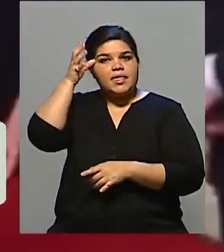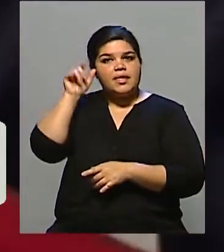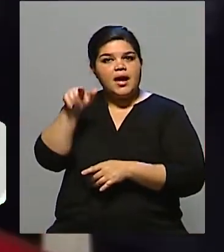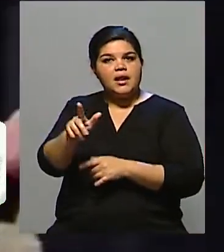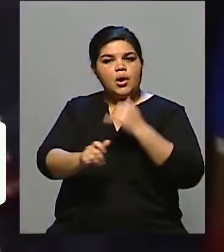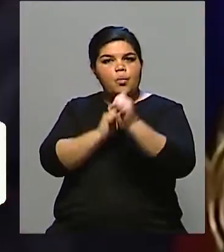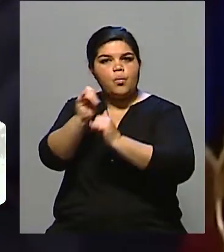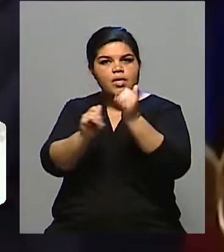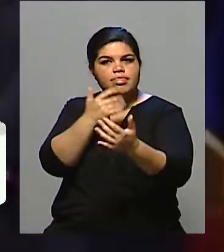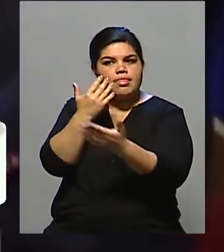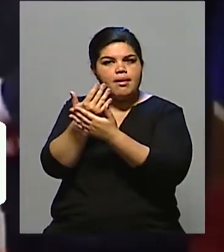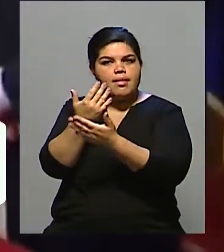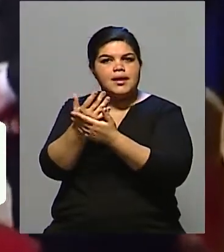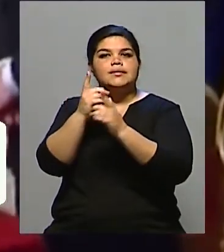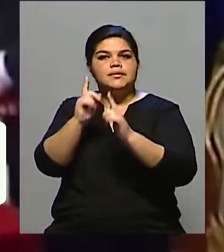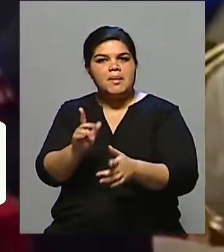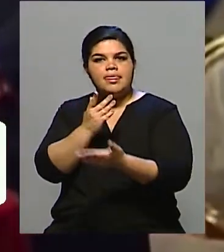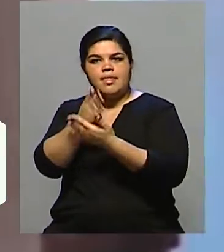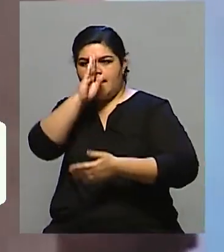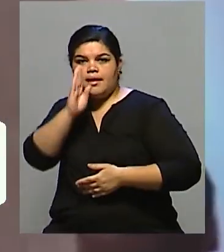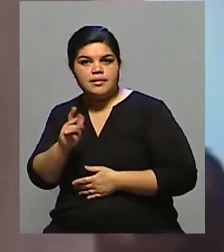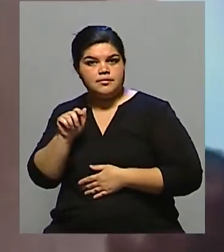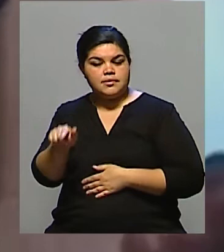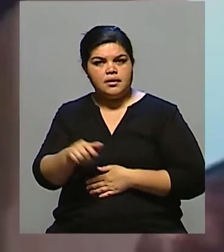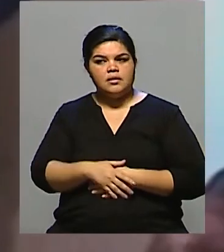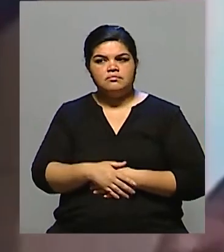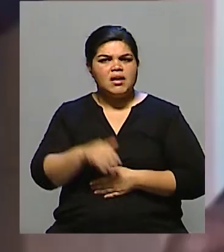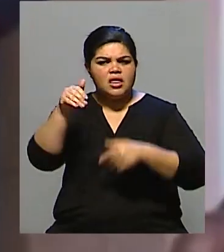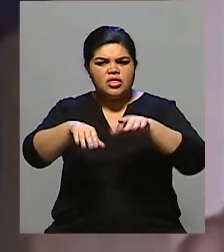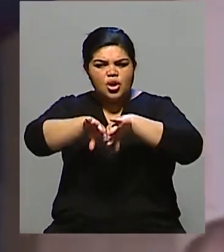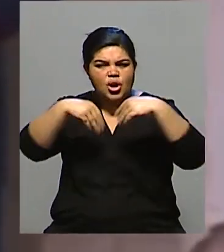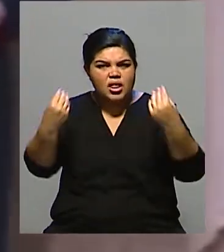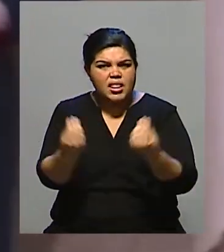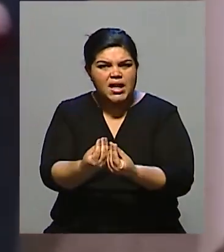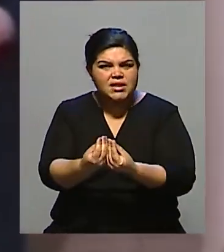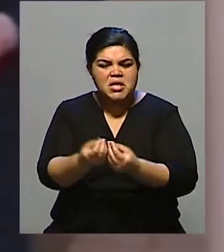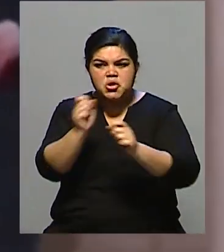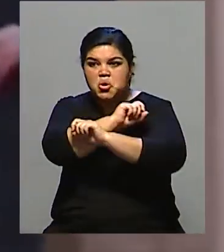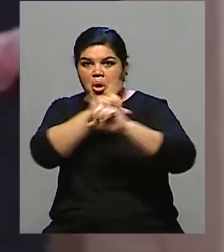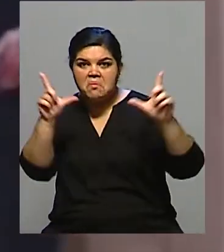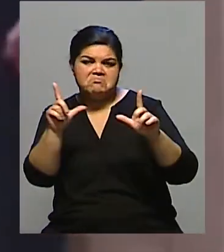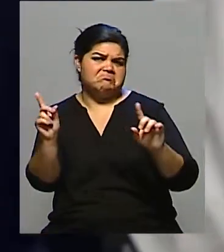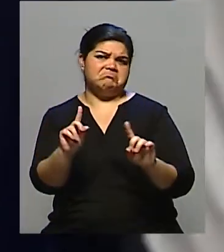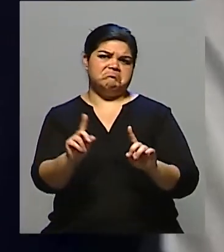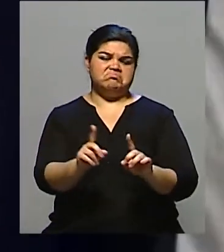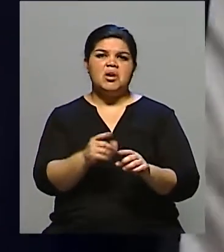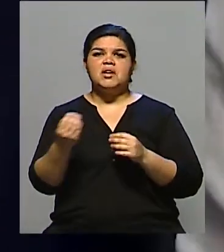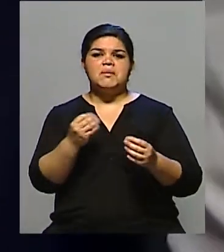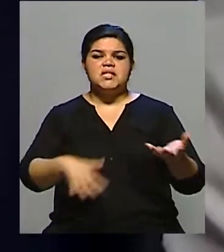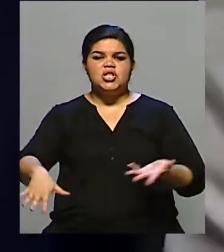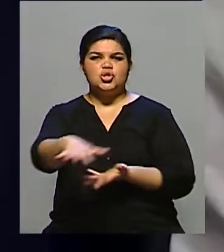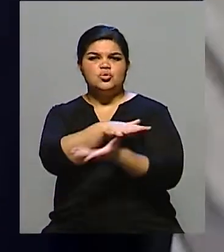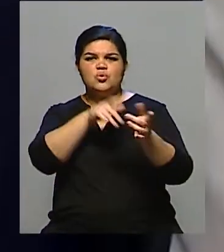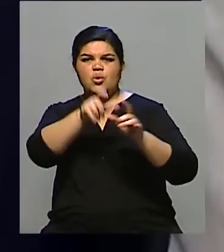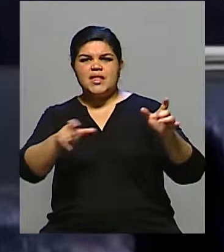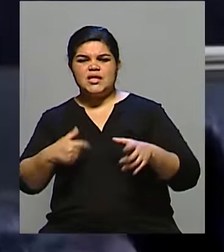y ultraderecha. El resultado no sorprende a nadie en una campaña marcada por el desinterés y la apatía ciudadana, algo que se reflejó